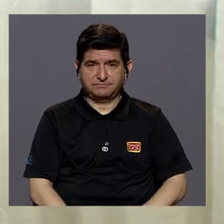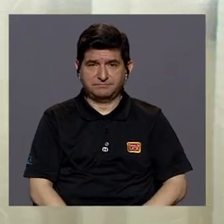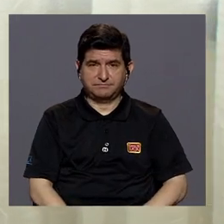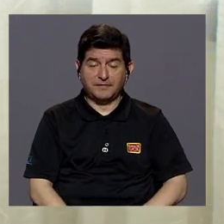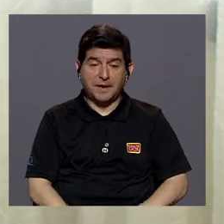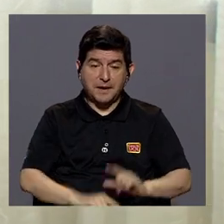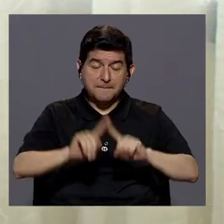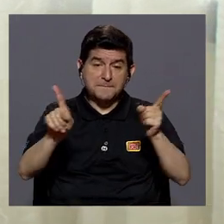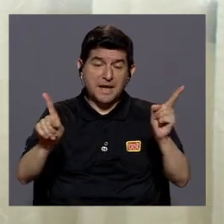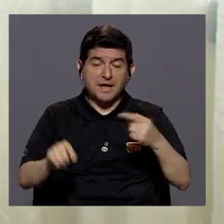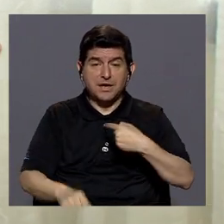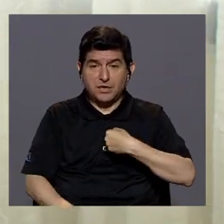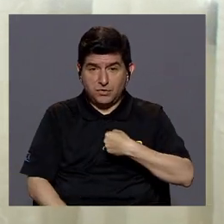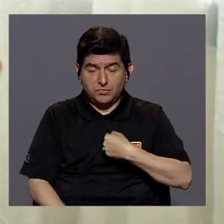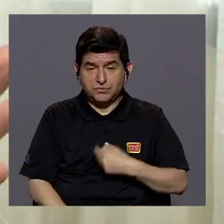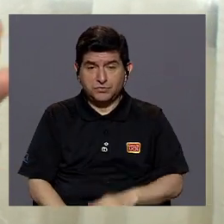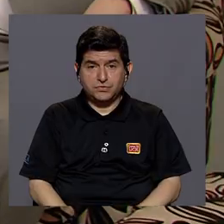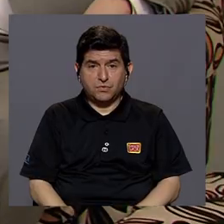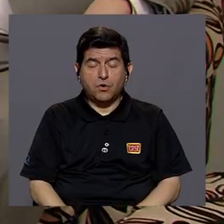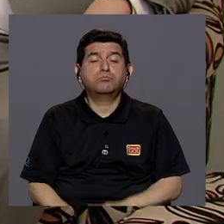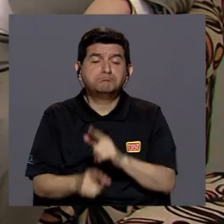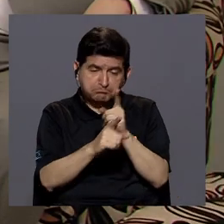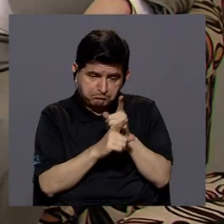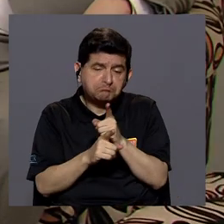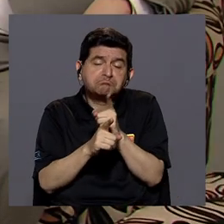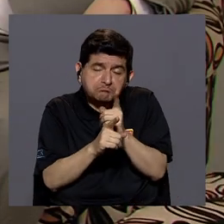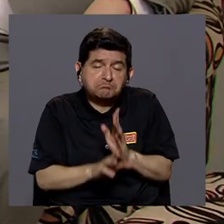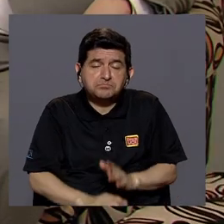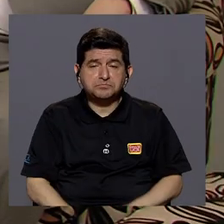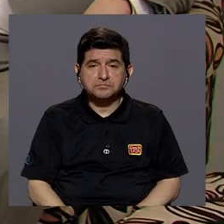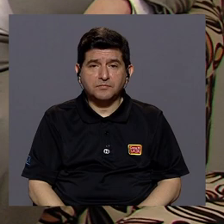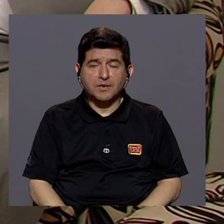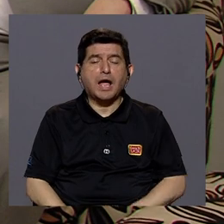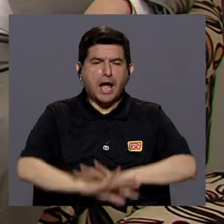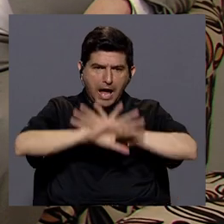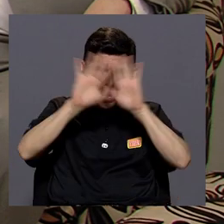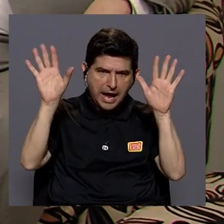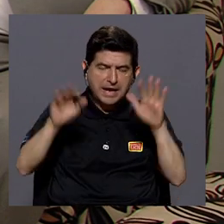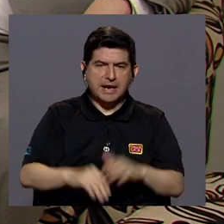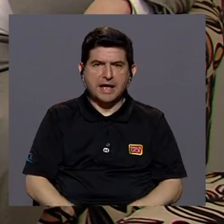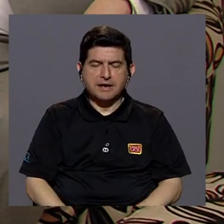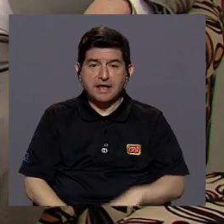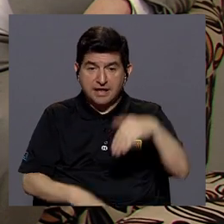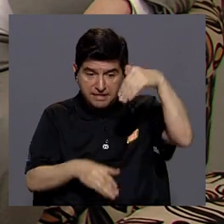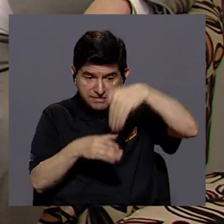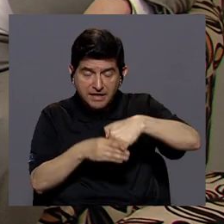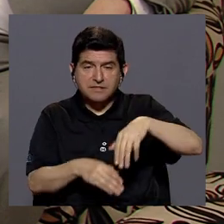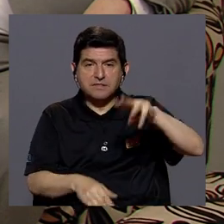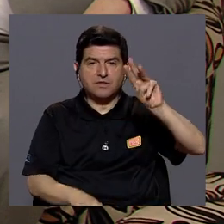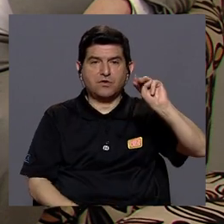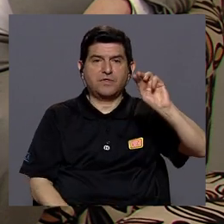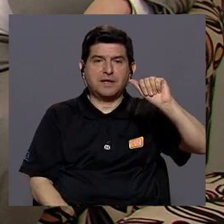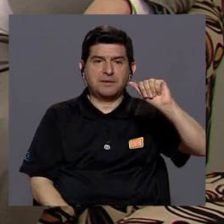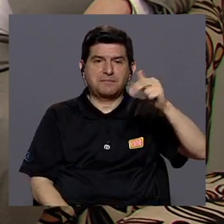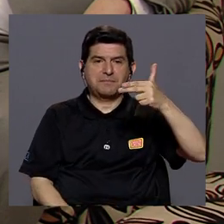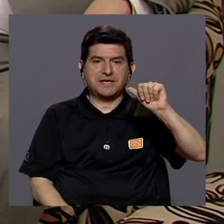Pero yo rectifiqué, hice la aclaración dentro de la machaca. Como